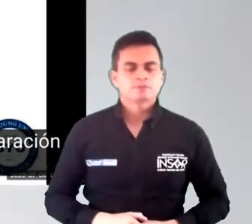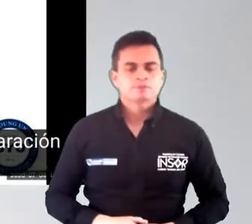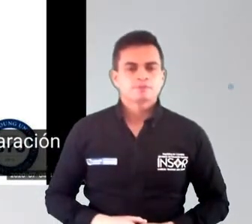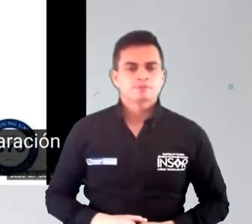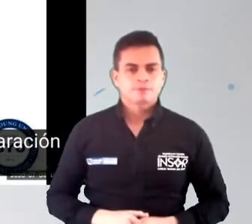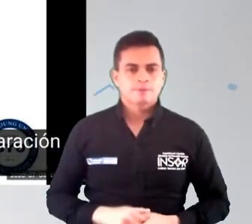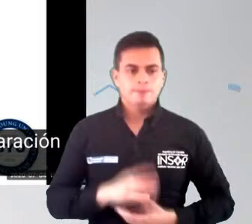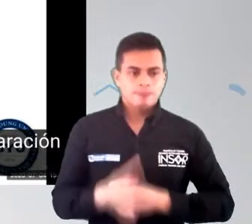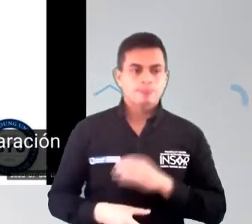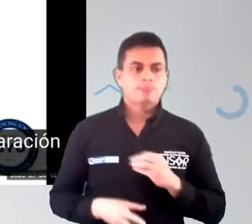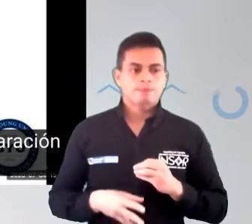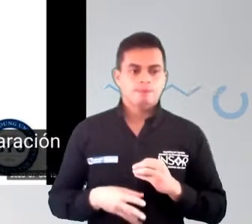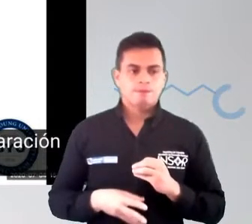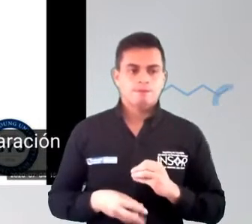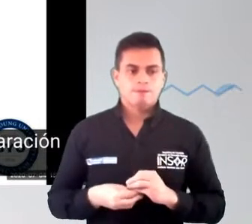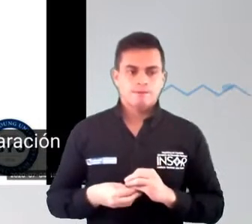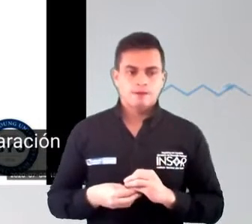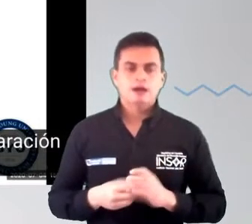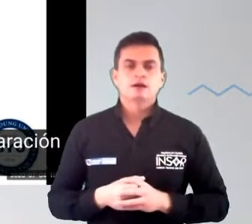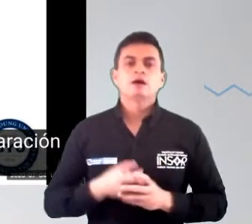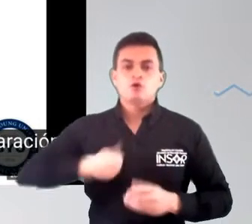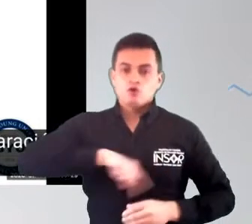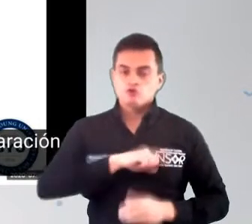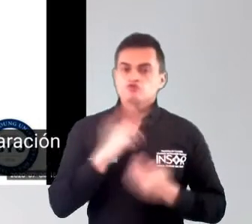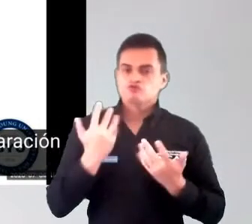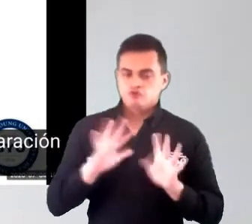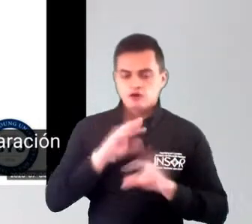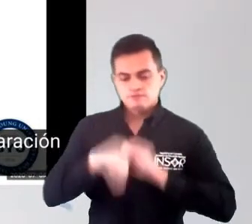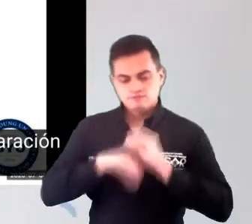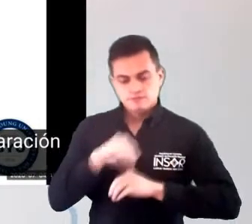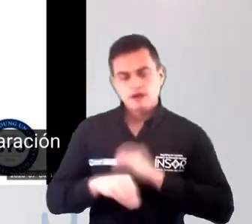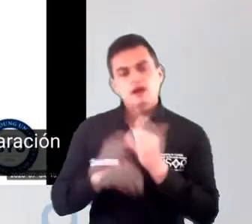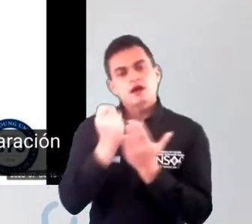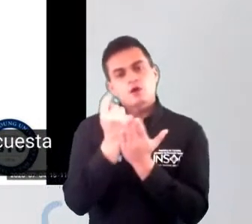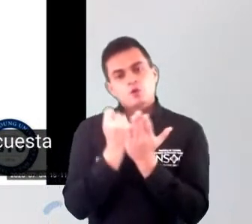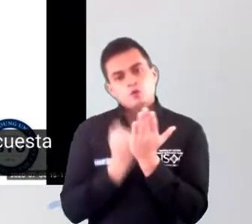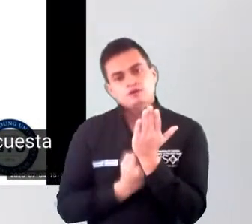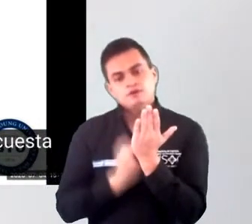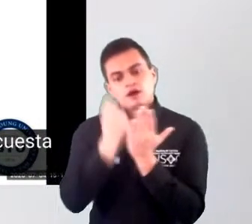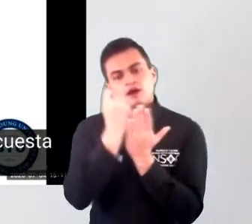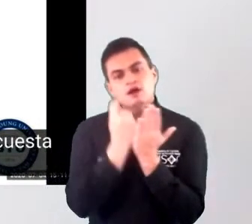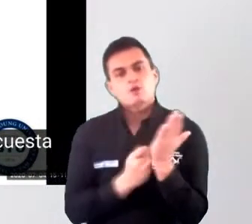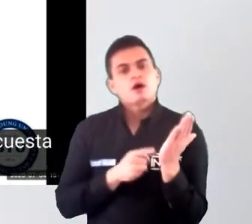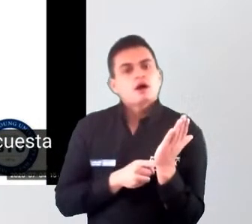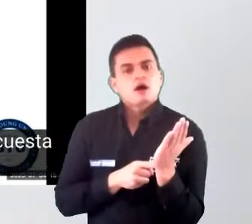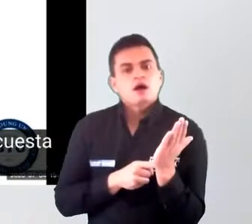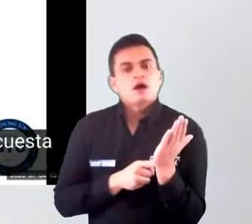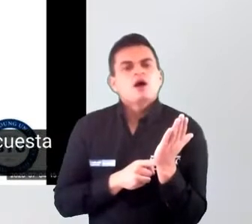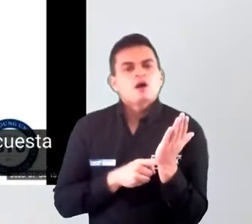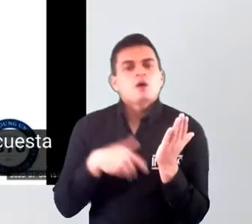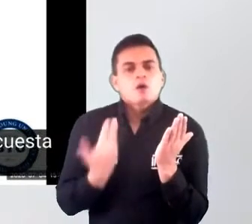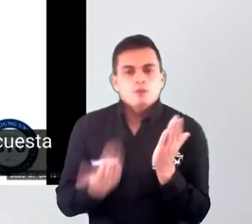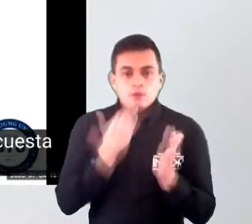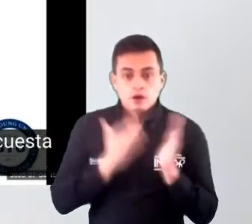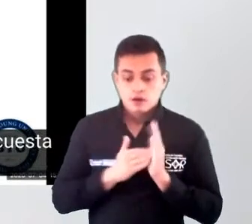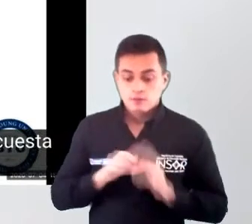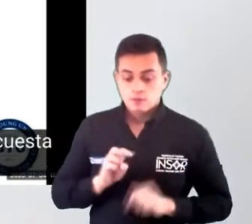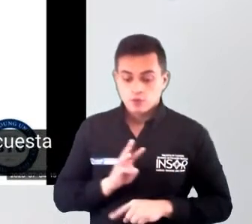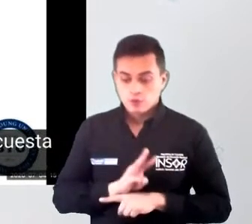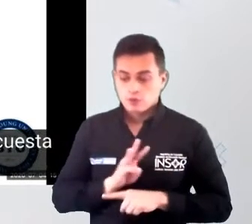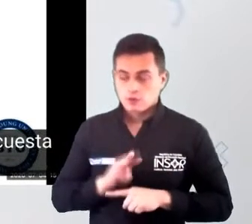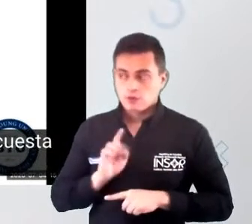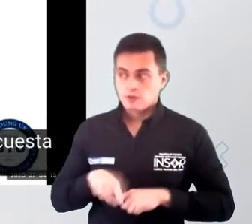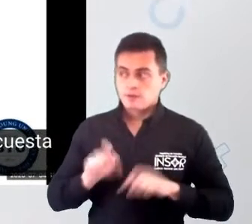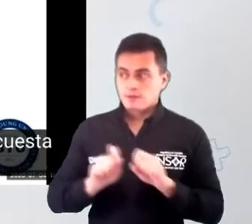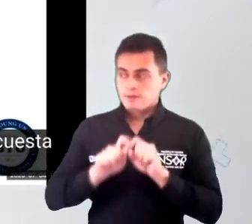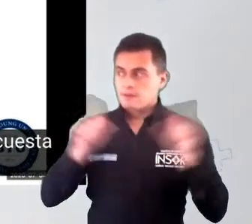una evaluación, una encuesta sobre qué usted puede realizar si accede a este enlace, utiliza este